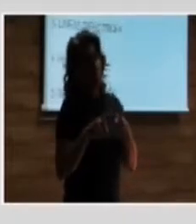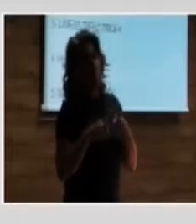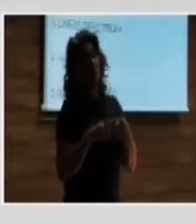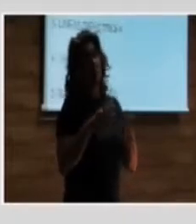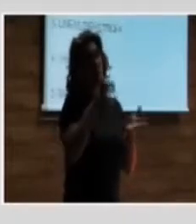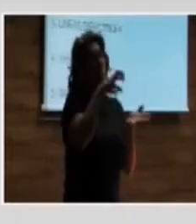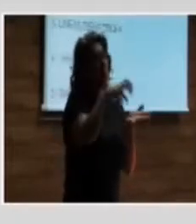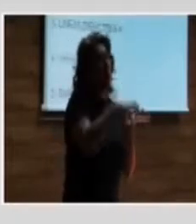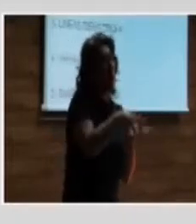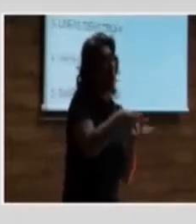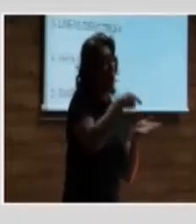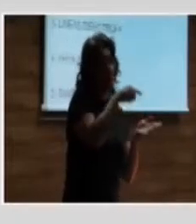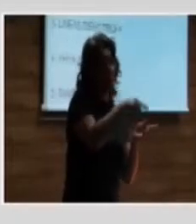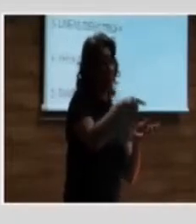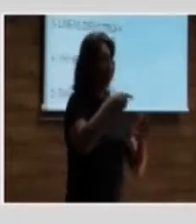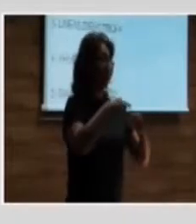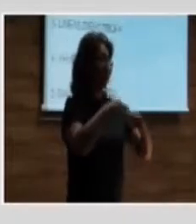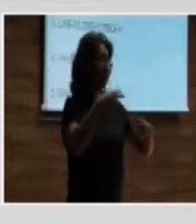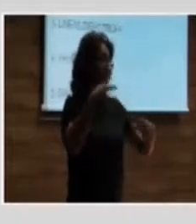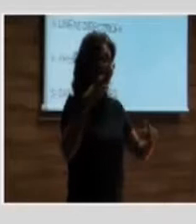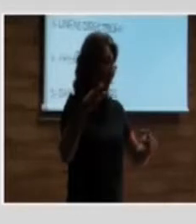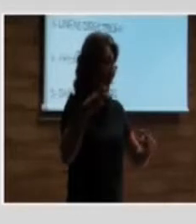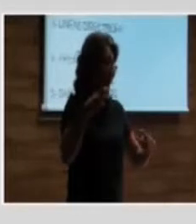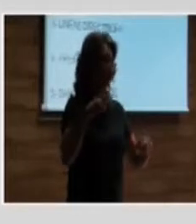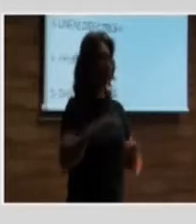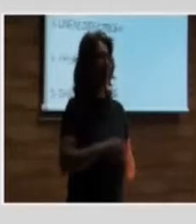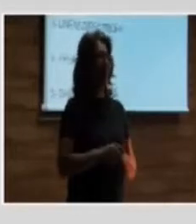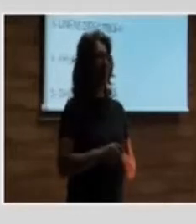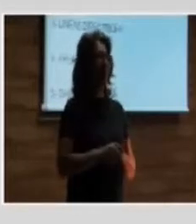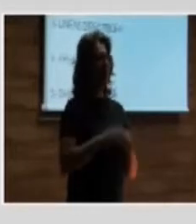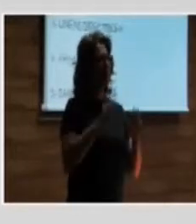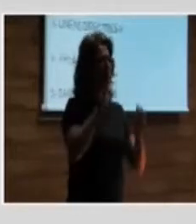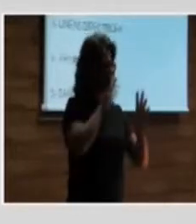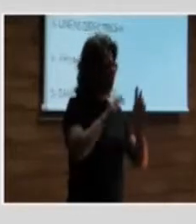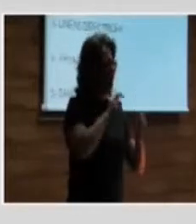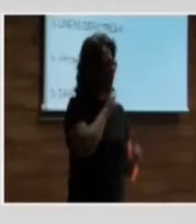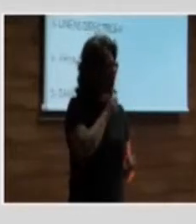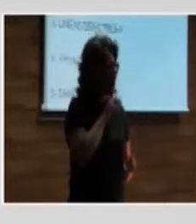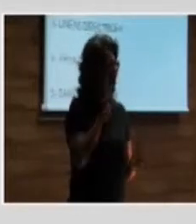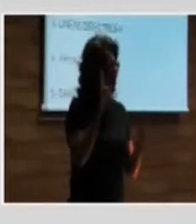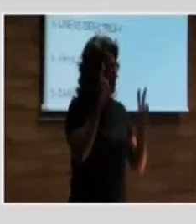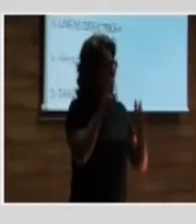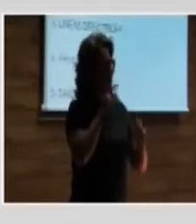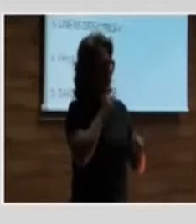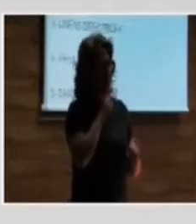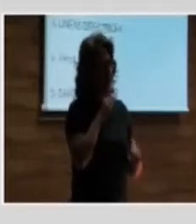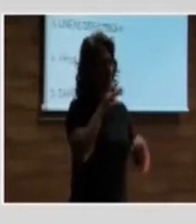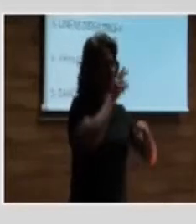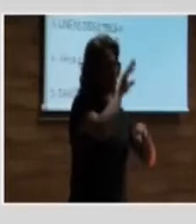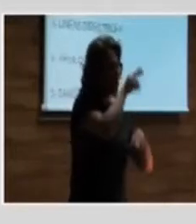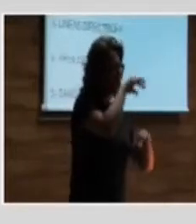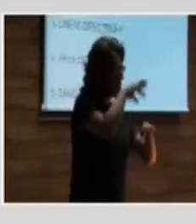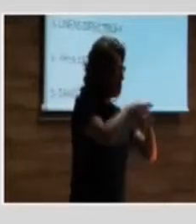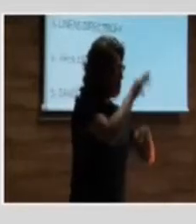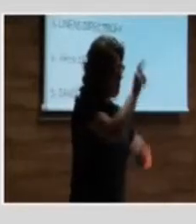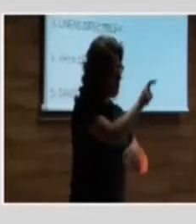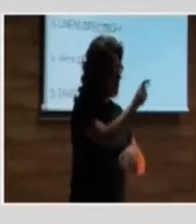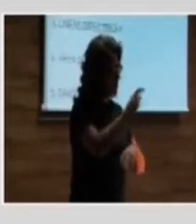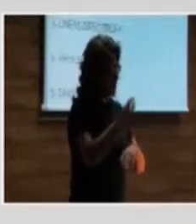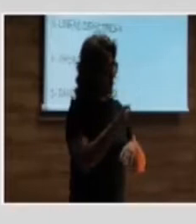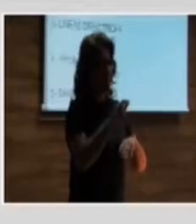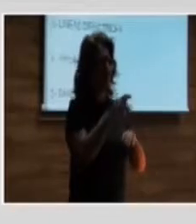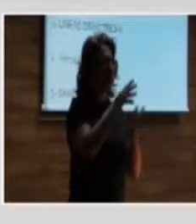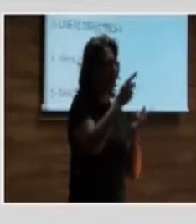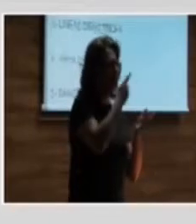Es un tema muy complejo, un tema que tiene que ver con la recolección de información de los pacientes, que tiene